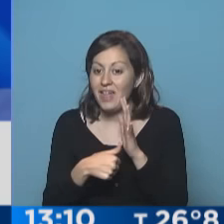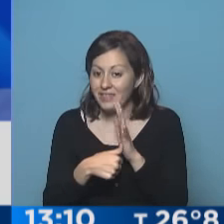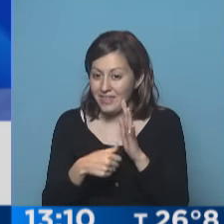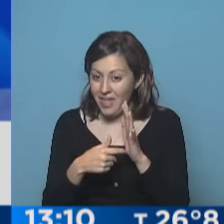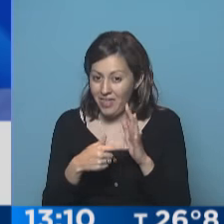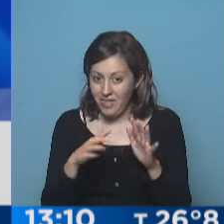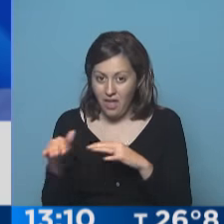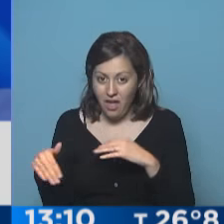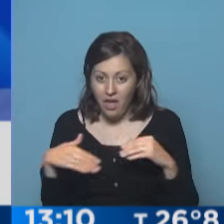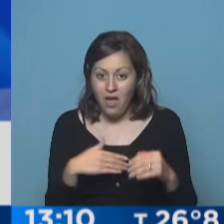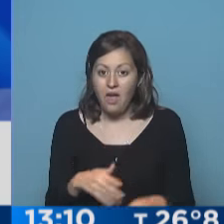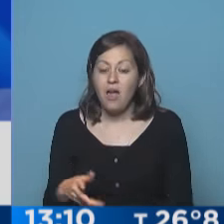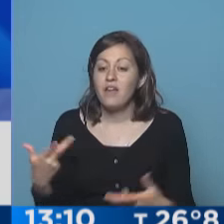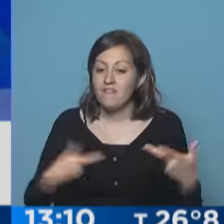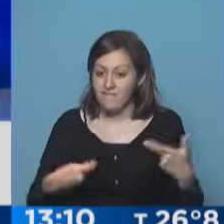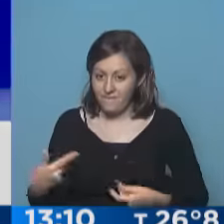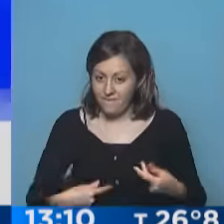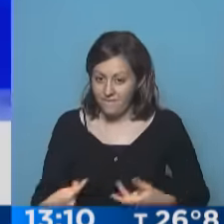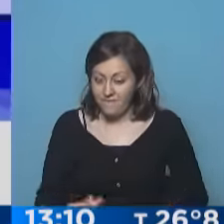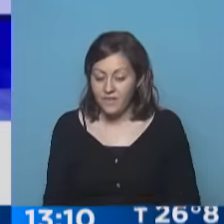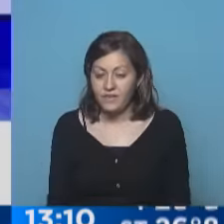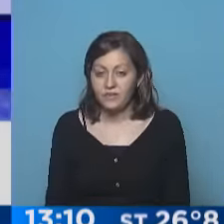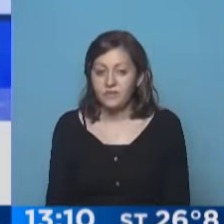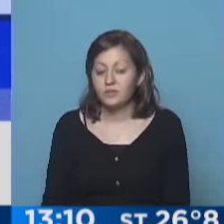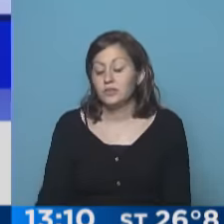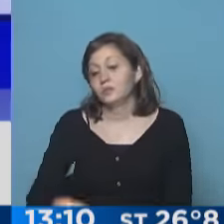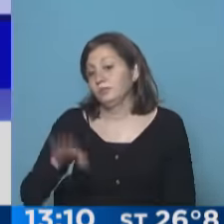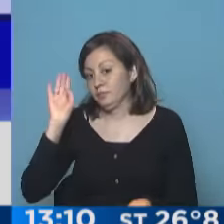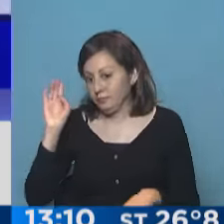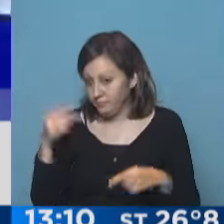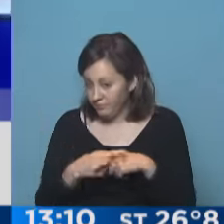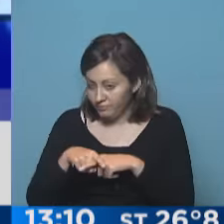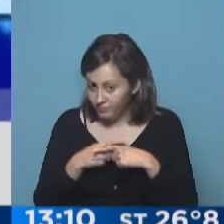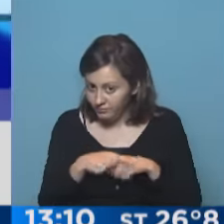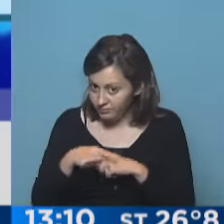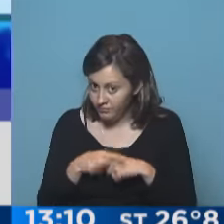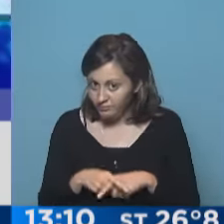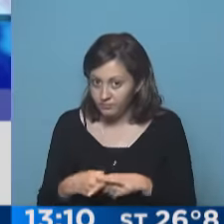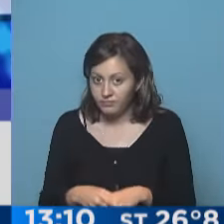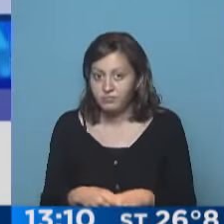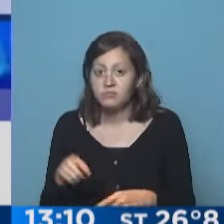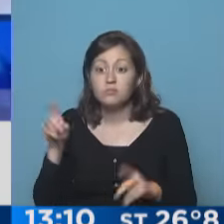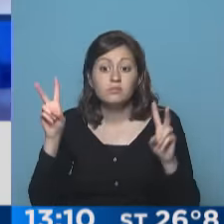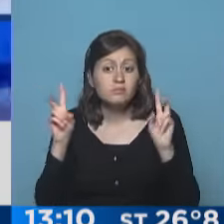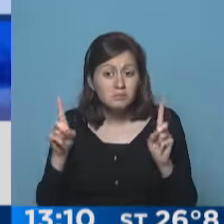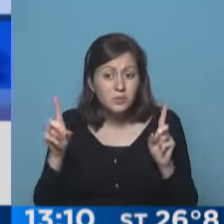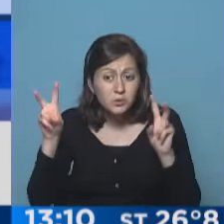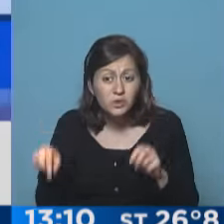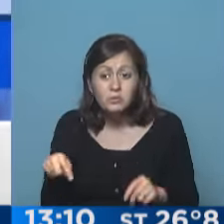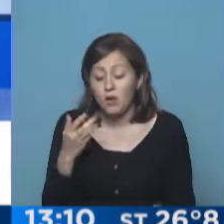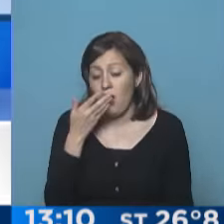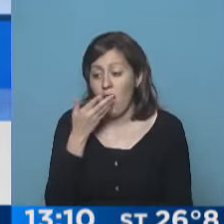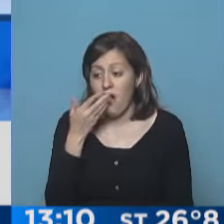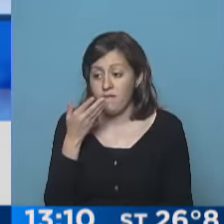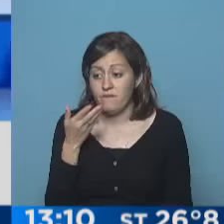fertilidad asistida son los grandes debates que dio el congreso en estos años y son también los temas que hoy se están hablando